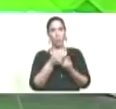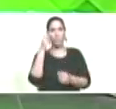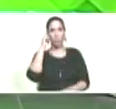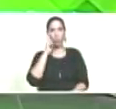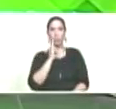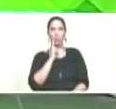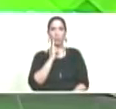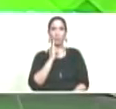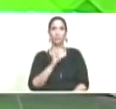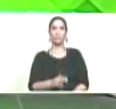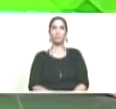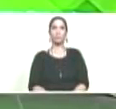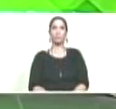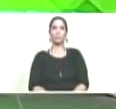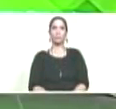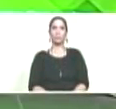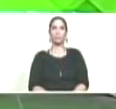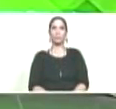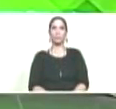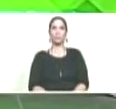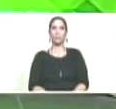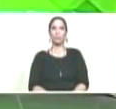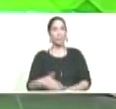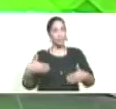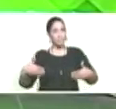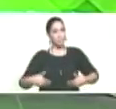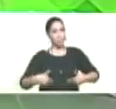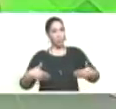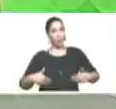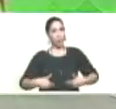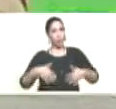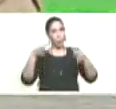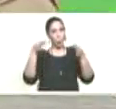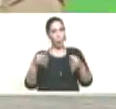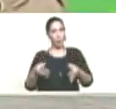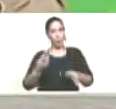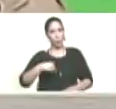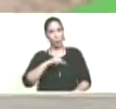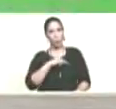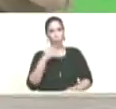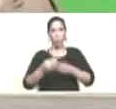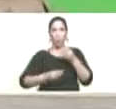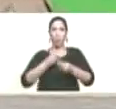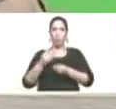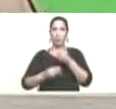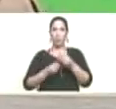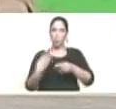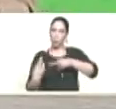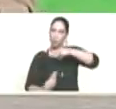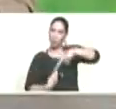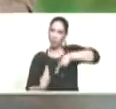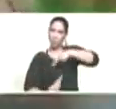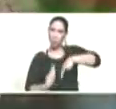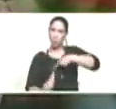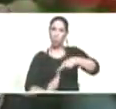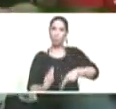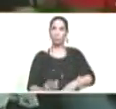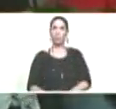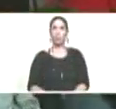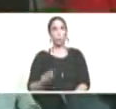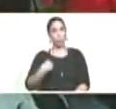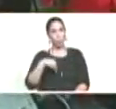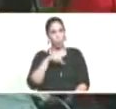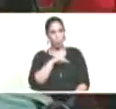bolivariana y con los esfuerzos concretos que estamos haciendo en revolución,